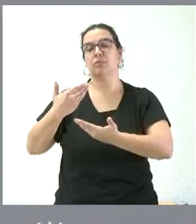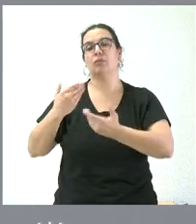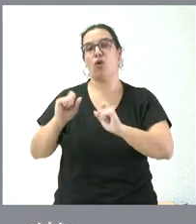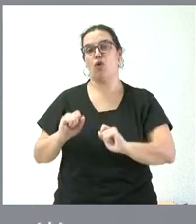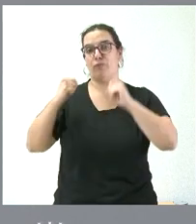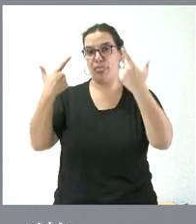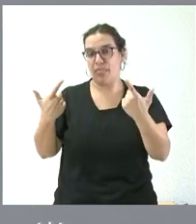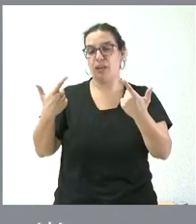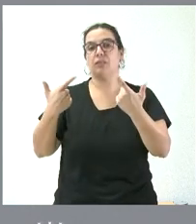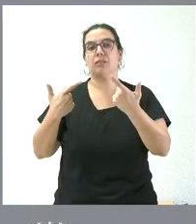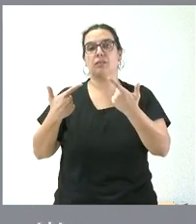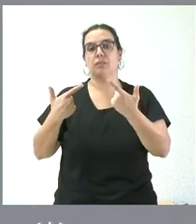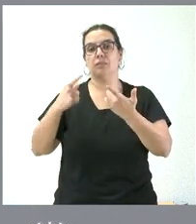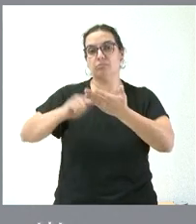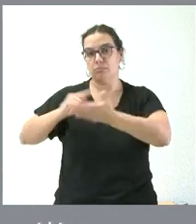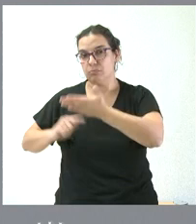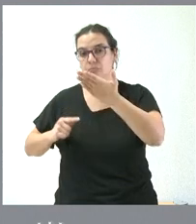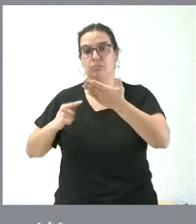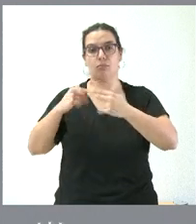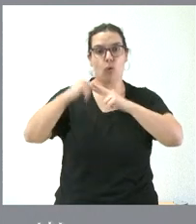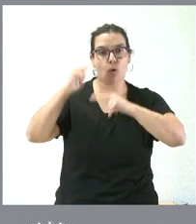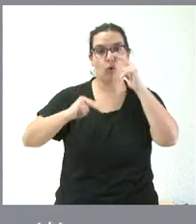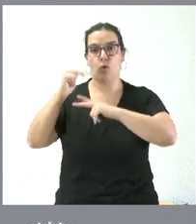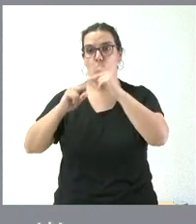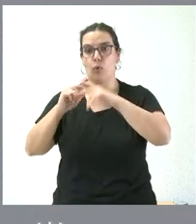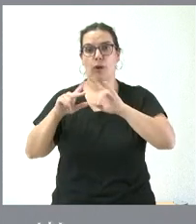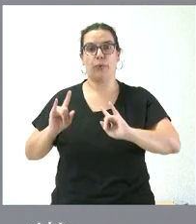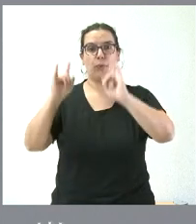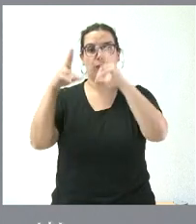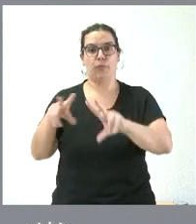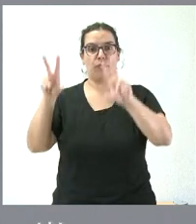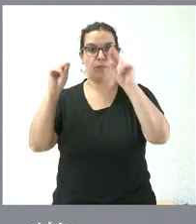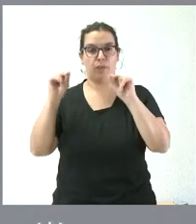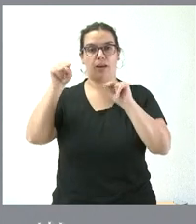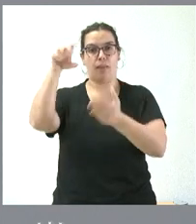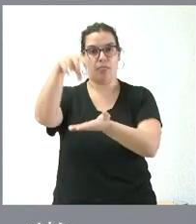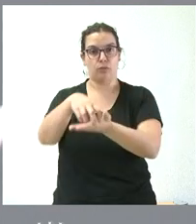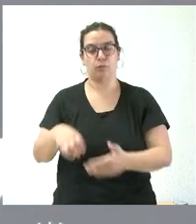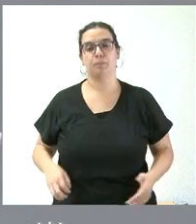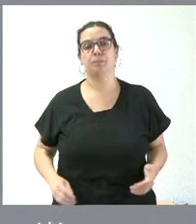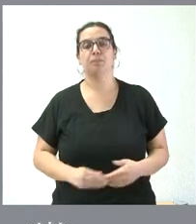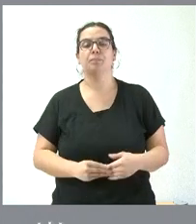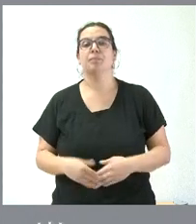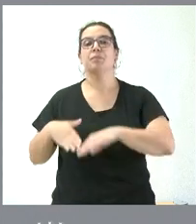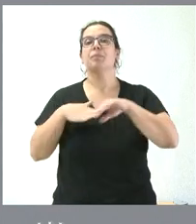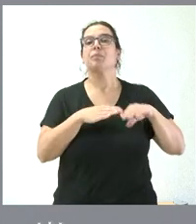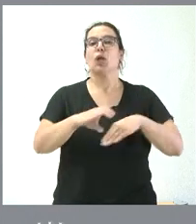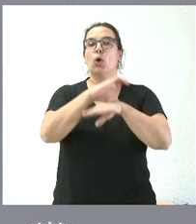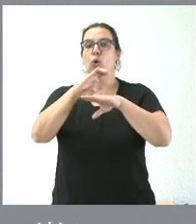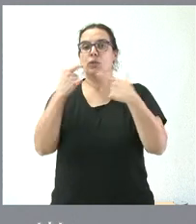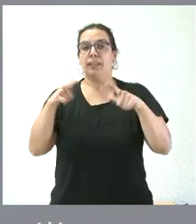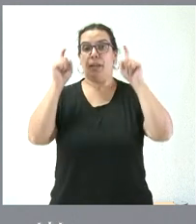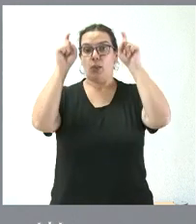inmediata de las contrataciones de obras para concluir las actuaciones en el centro la consejería de Educación